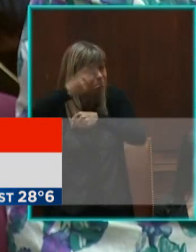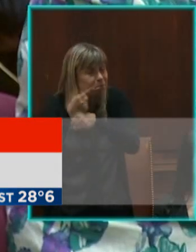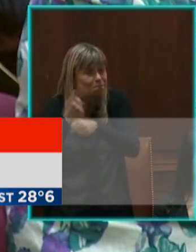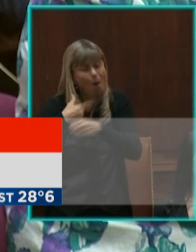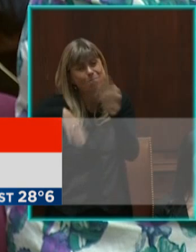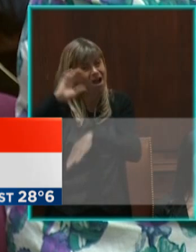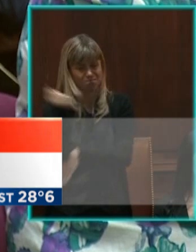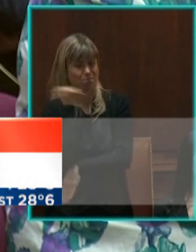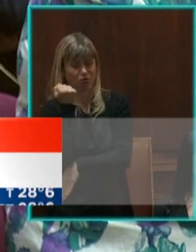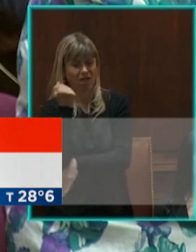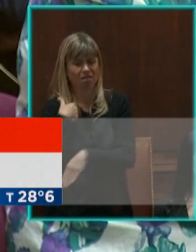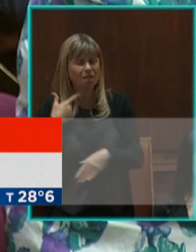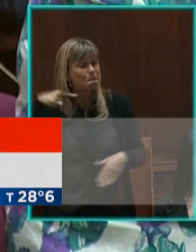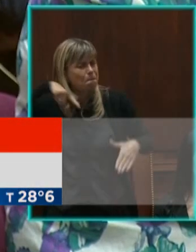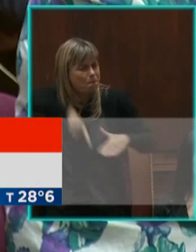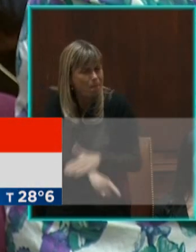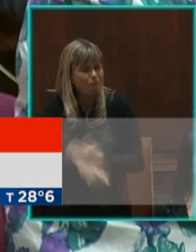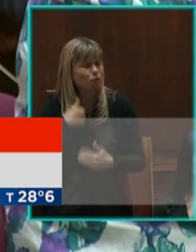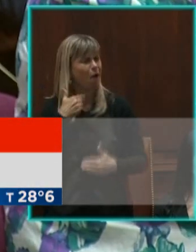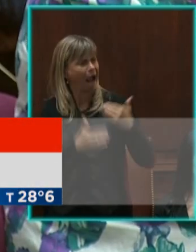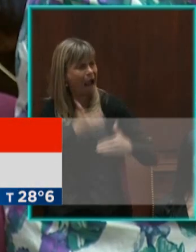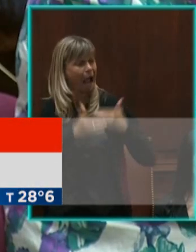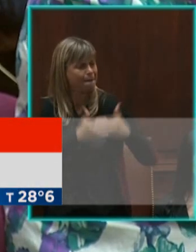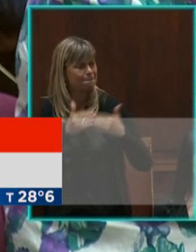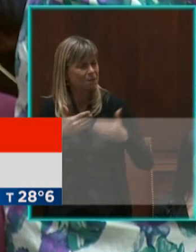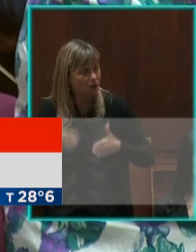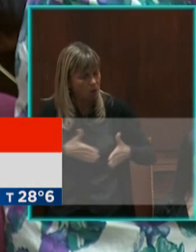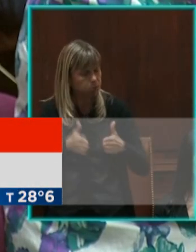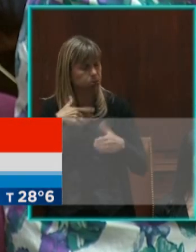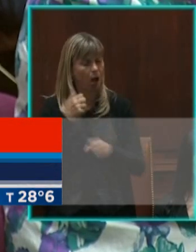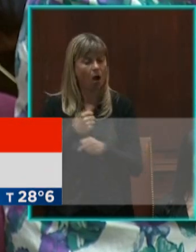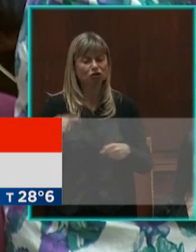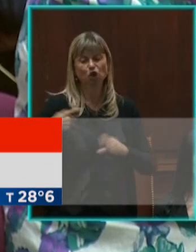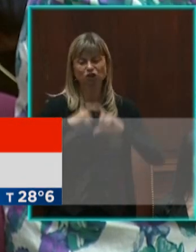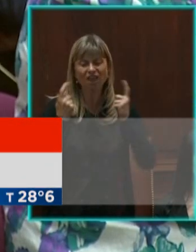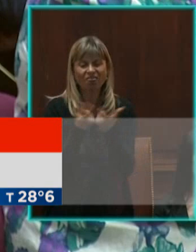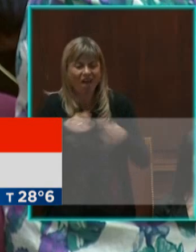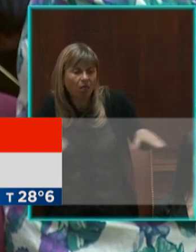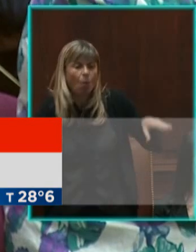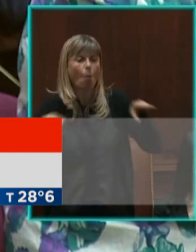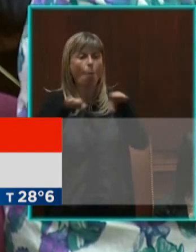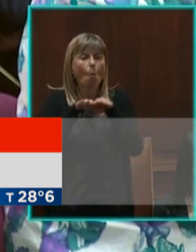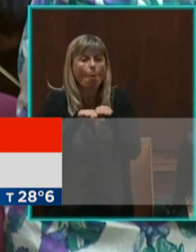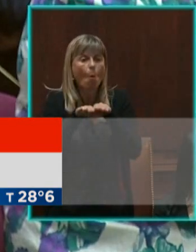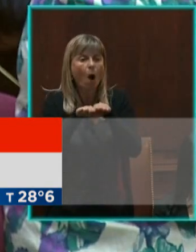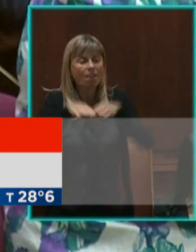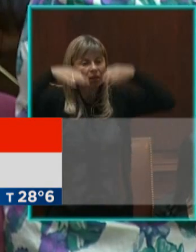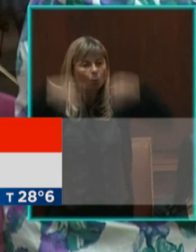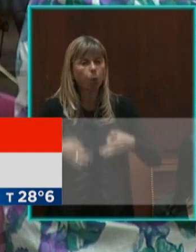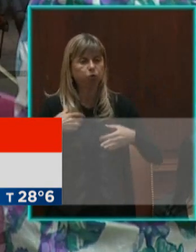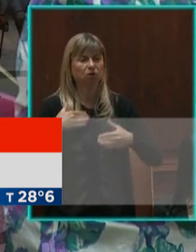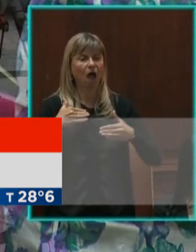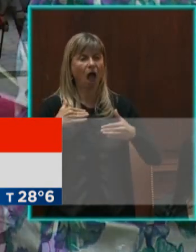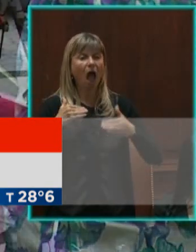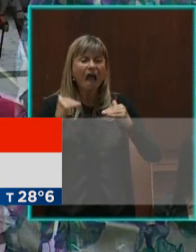más importante, es profundizar el camino que venimos llevando hacia una sociedad más equitativa y justa, en la cual el crecimiento y